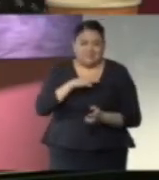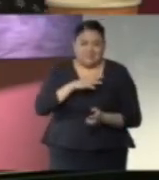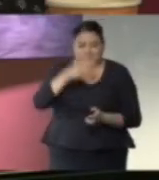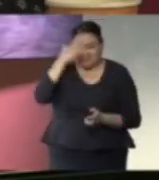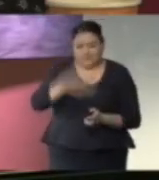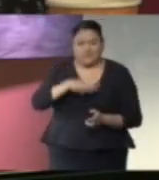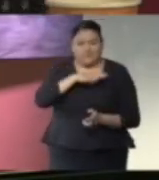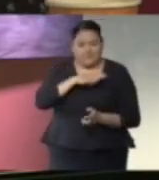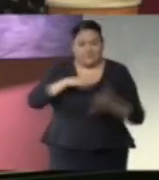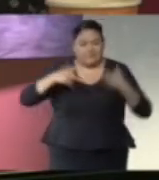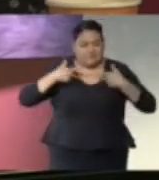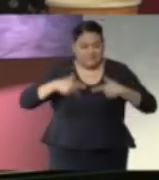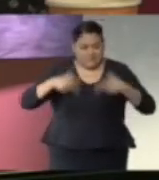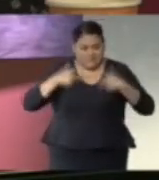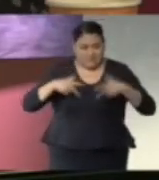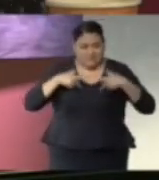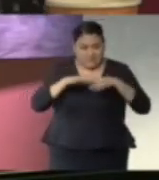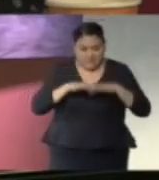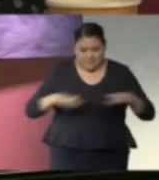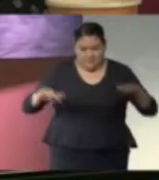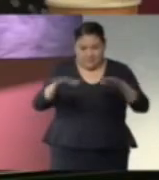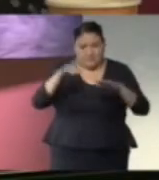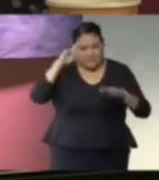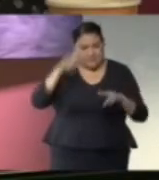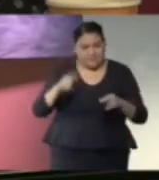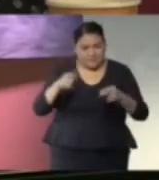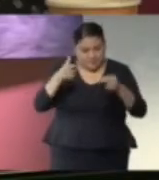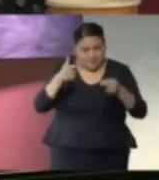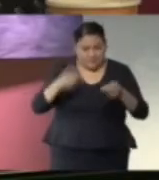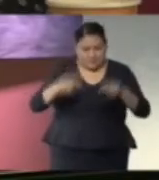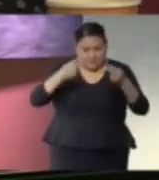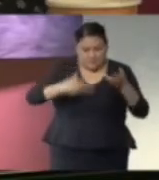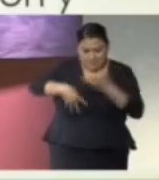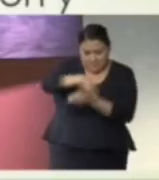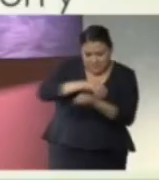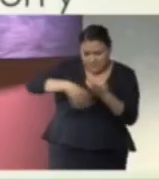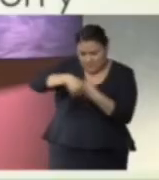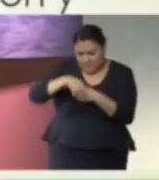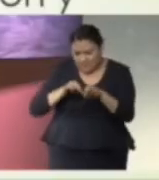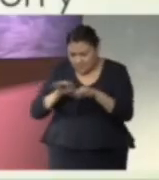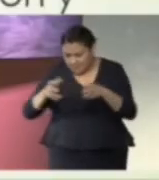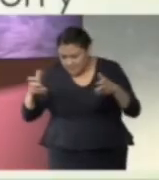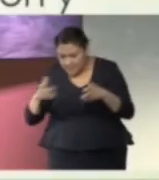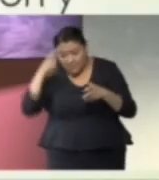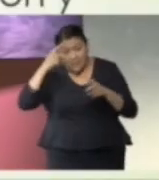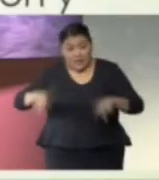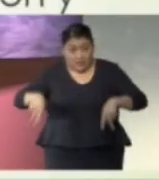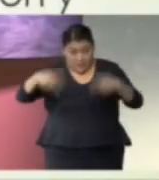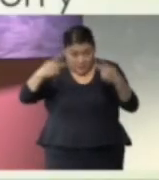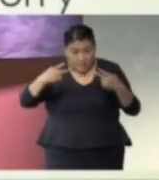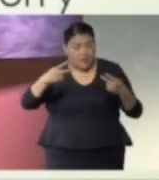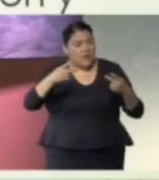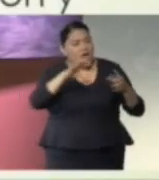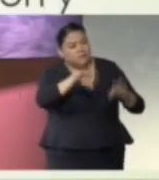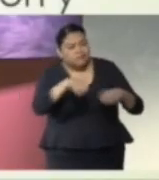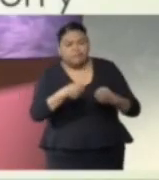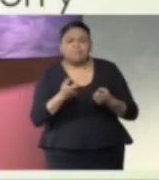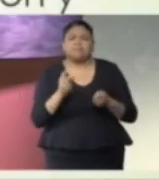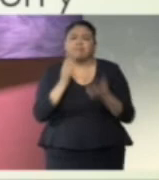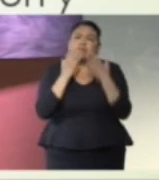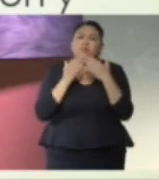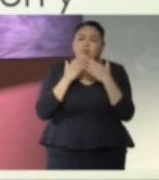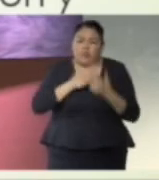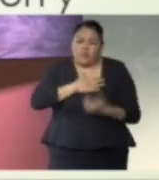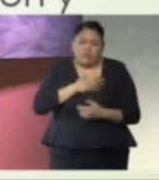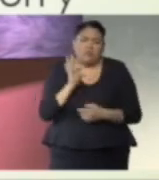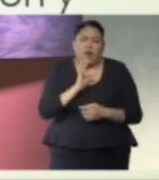número de población en la generación de esta riqueza sin tener acceso a los bienes y servicios que le pueden representar un